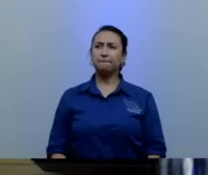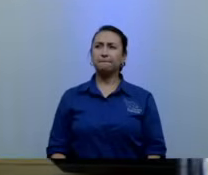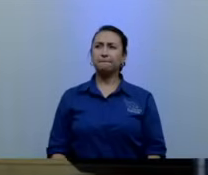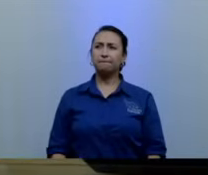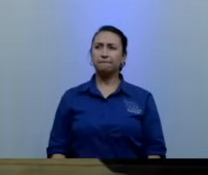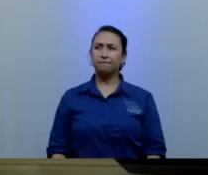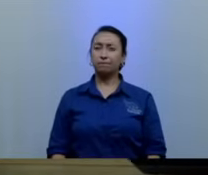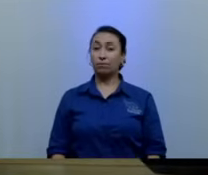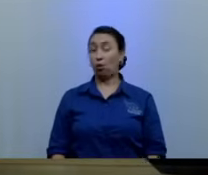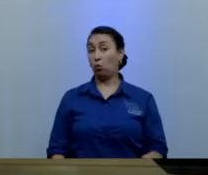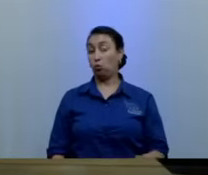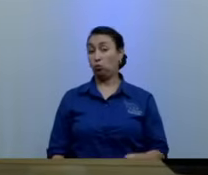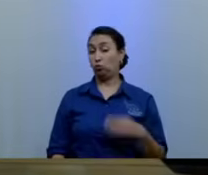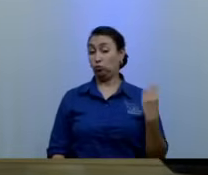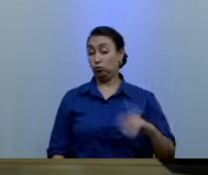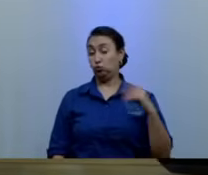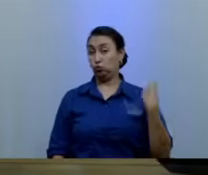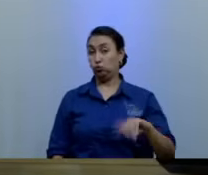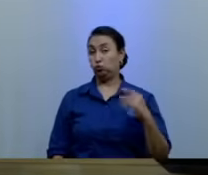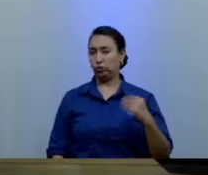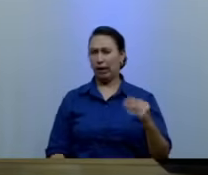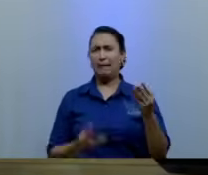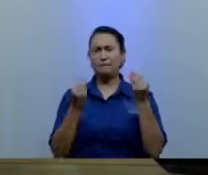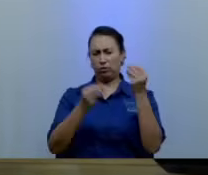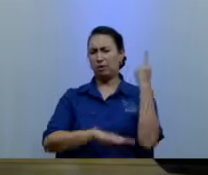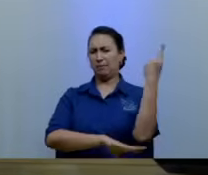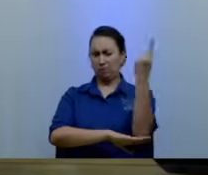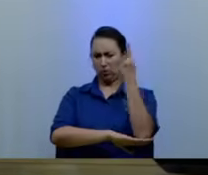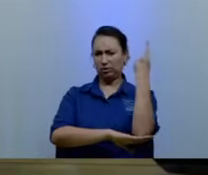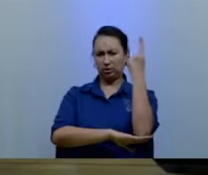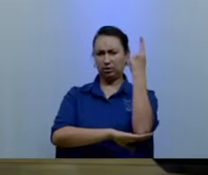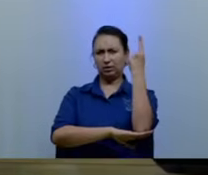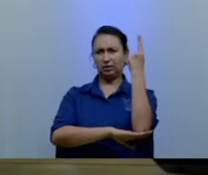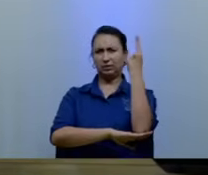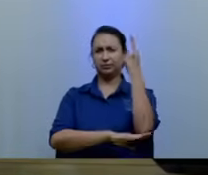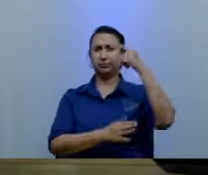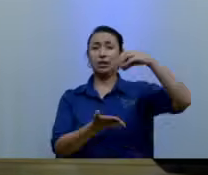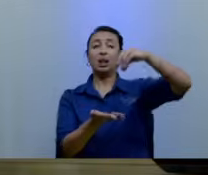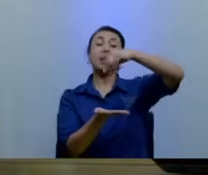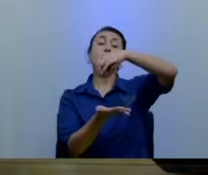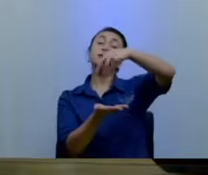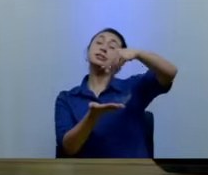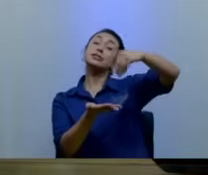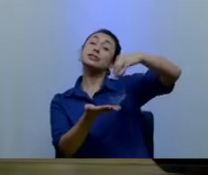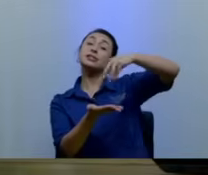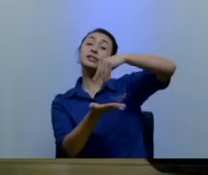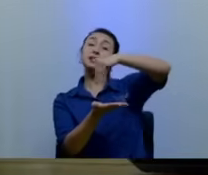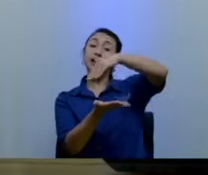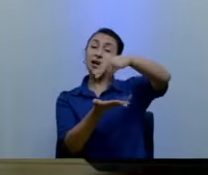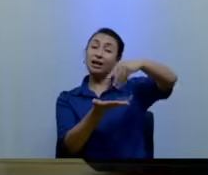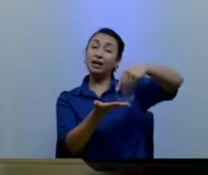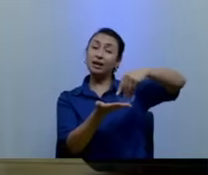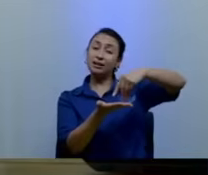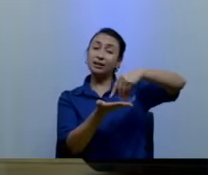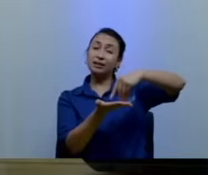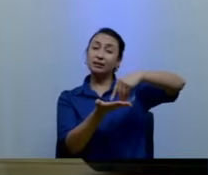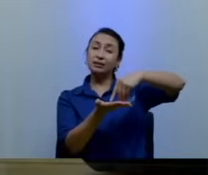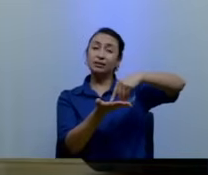Ese era un valor tremendo porque conservaba los nutrientes, ¿ah? Pero eso lo hacía porque impedía la